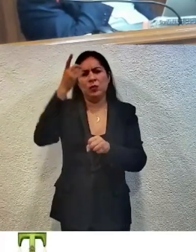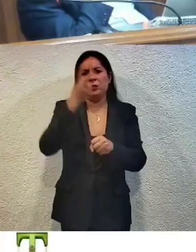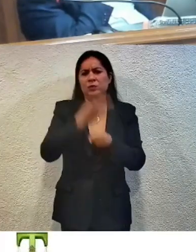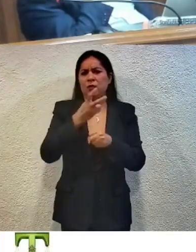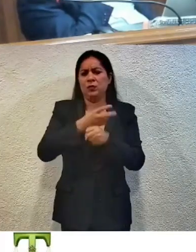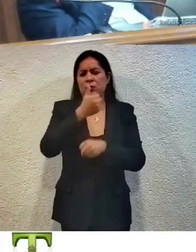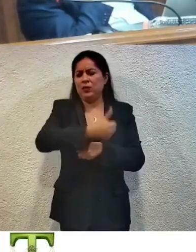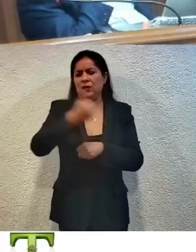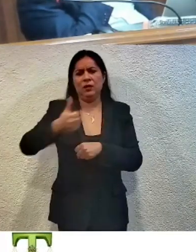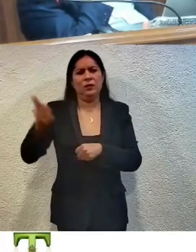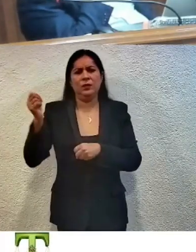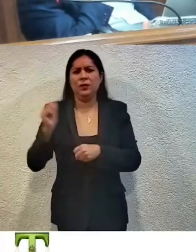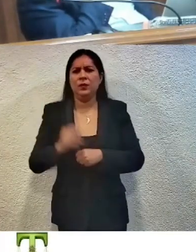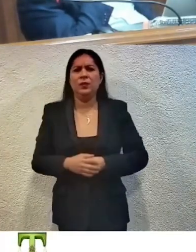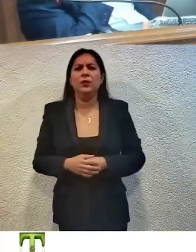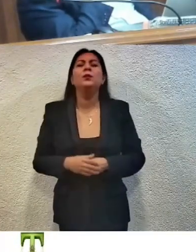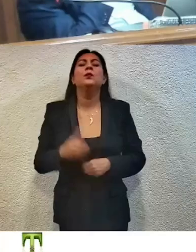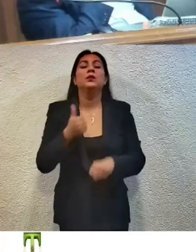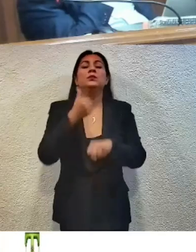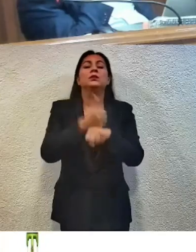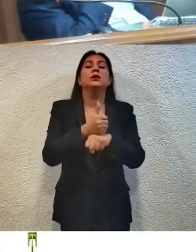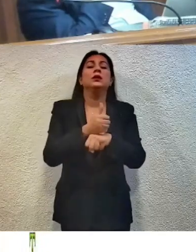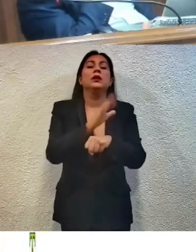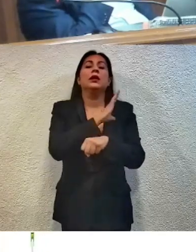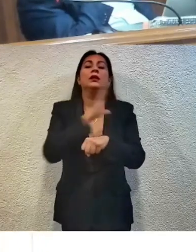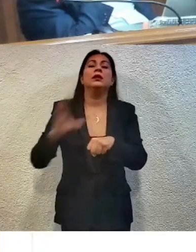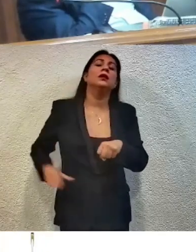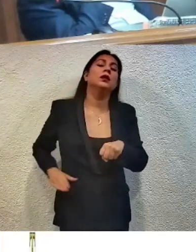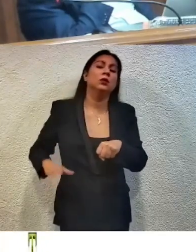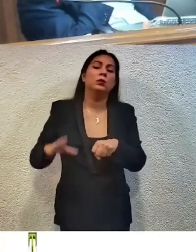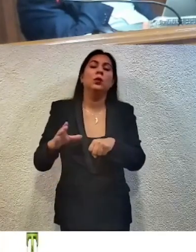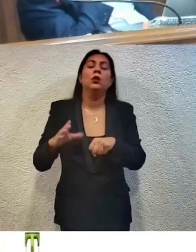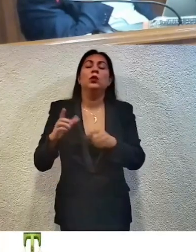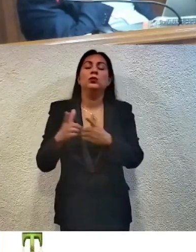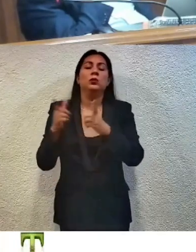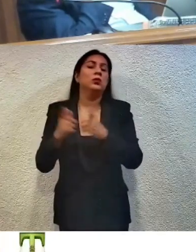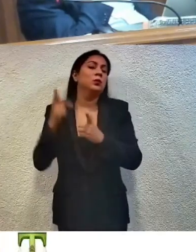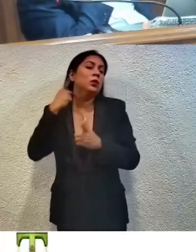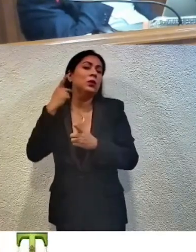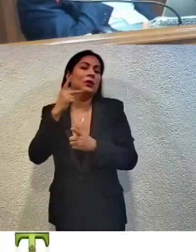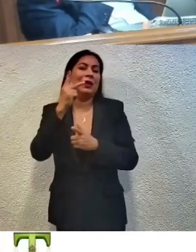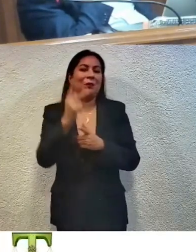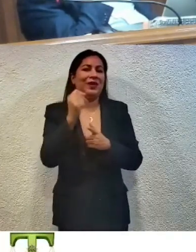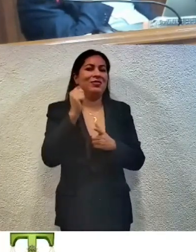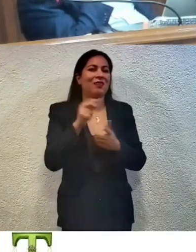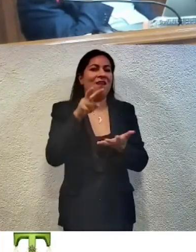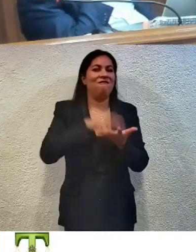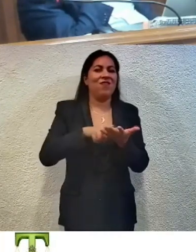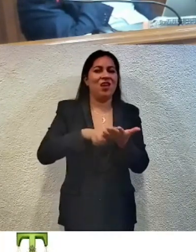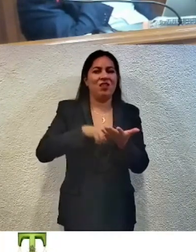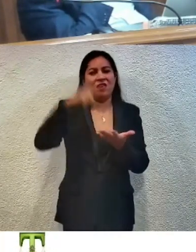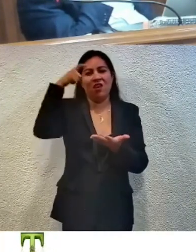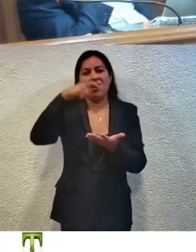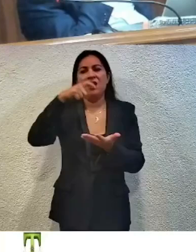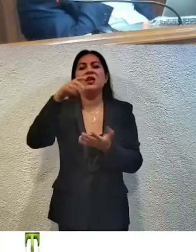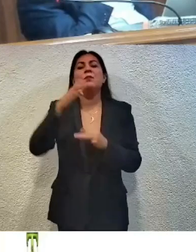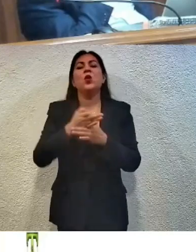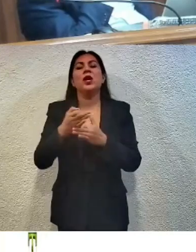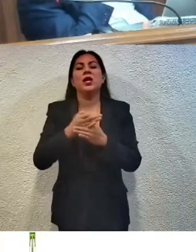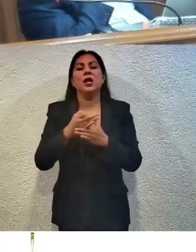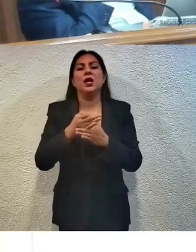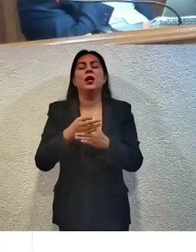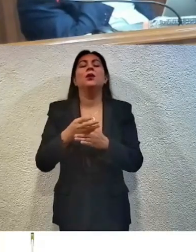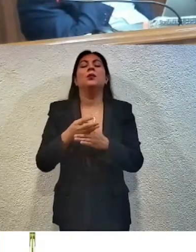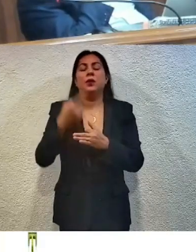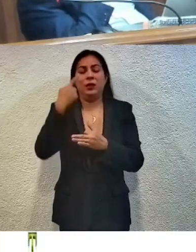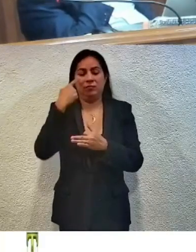suplente respectivamente, postulados en candidatura común por los partidos políticos del Trabajo, Verde Ecologista de México y Morena, bajo la